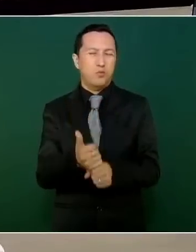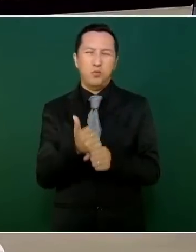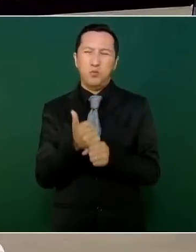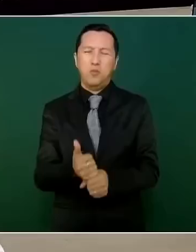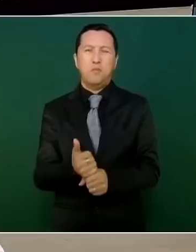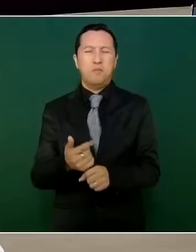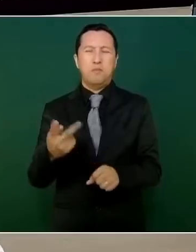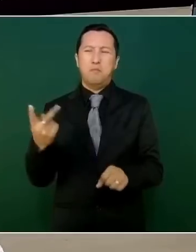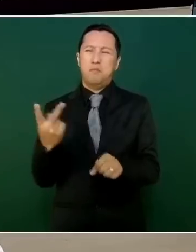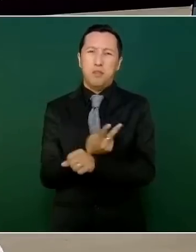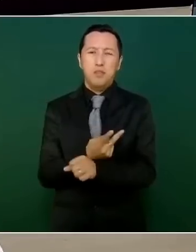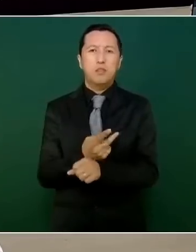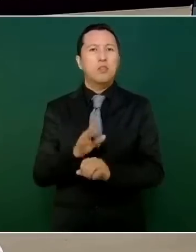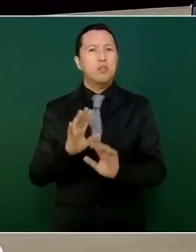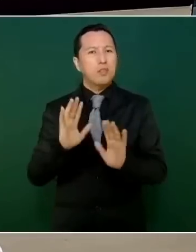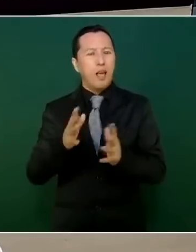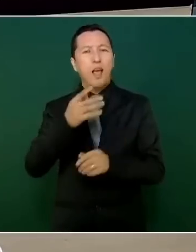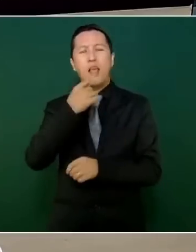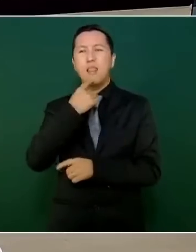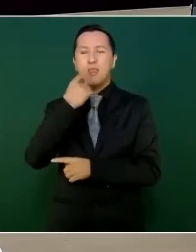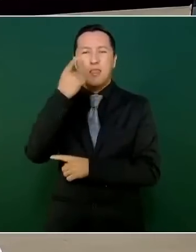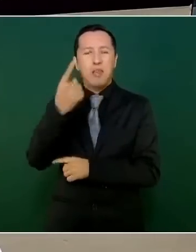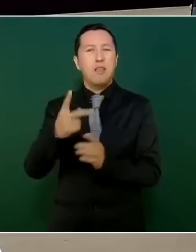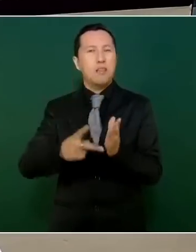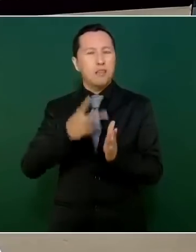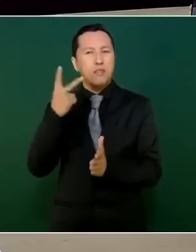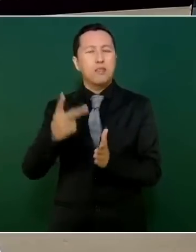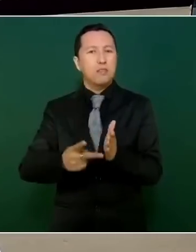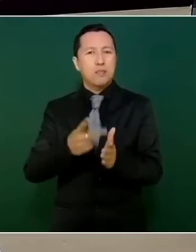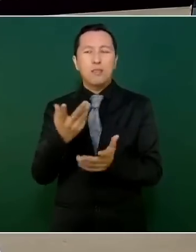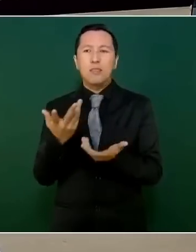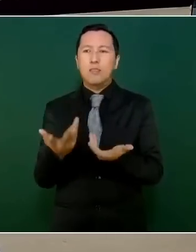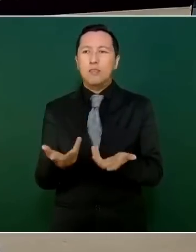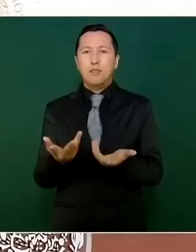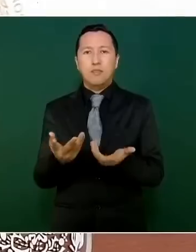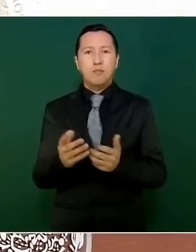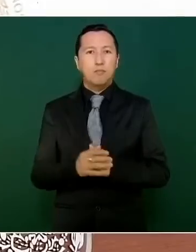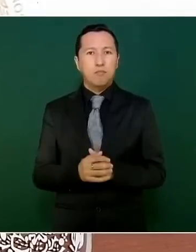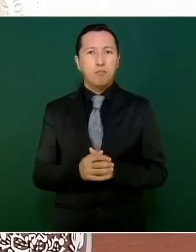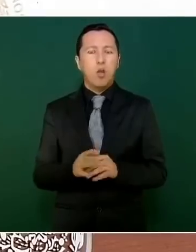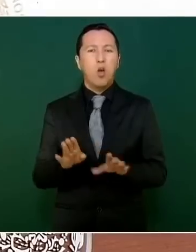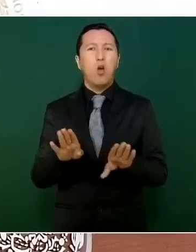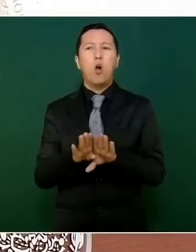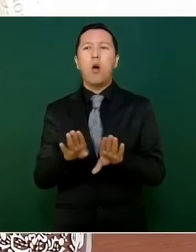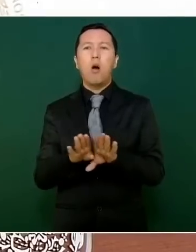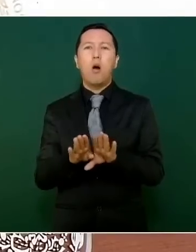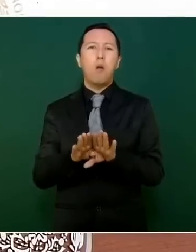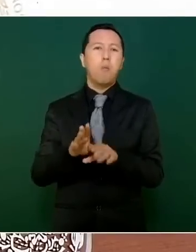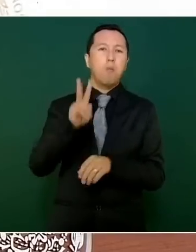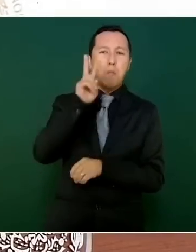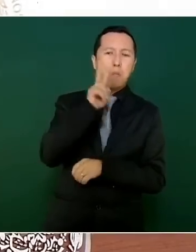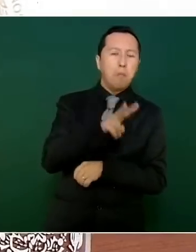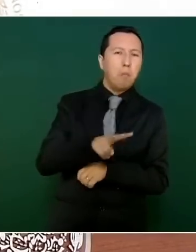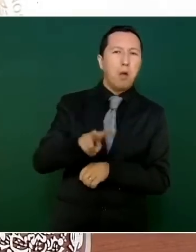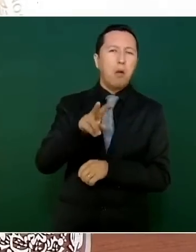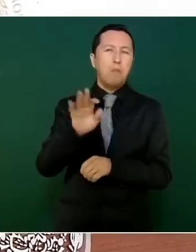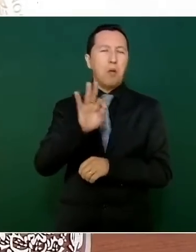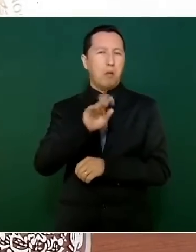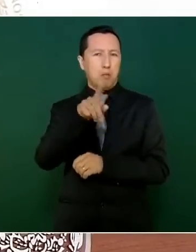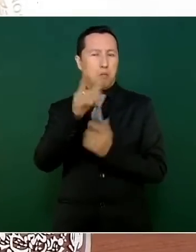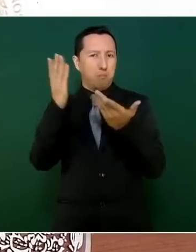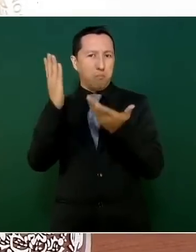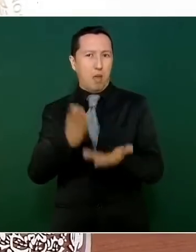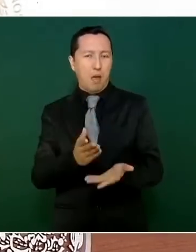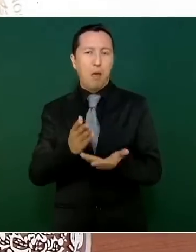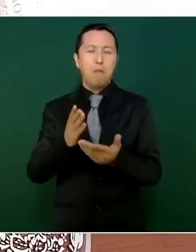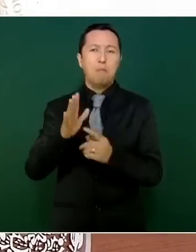he arrobado, presidente. Desde el sobrevuelo no se alcanza a ver el dolor de la zona maya. La